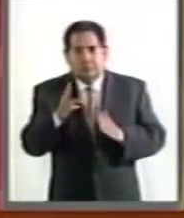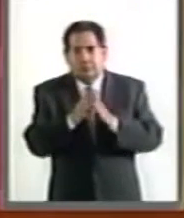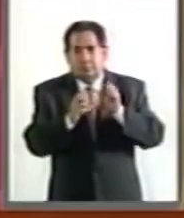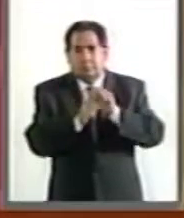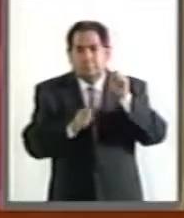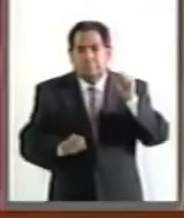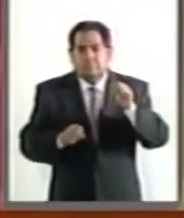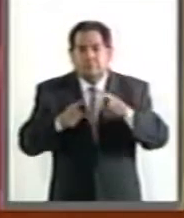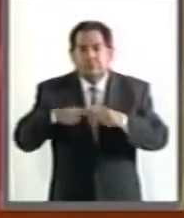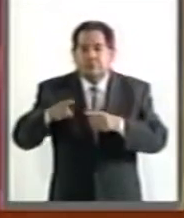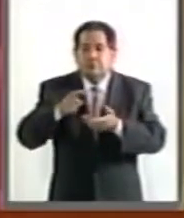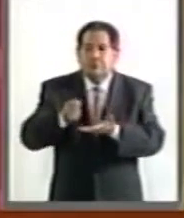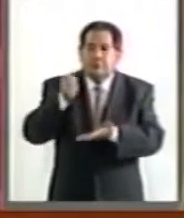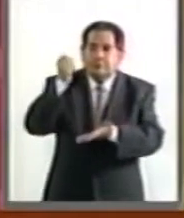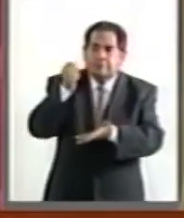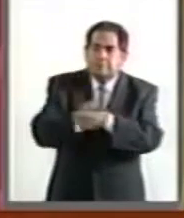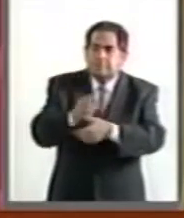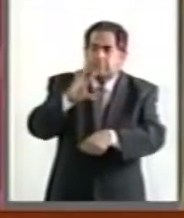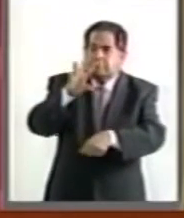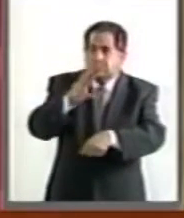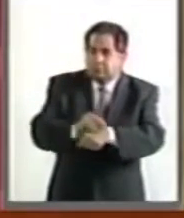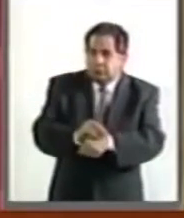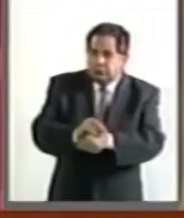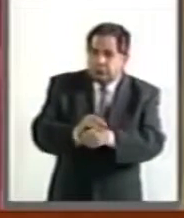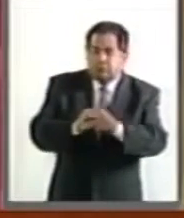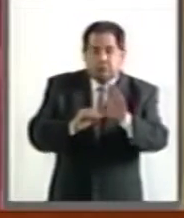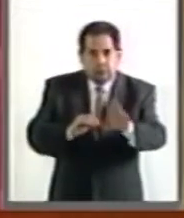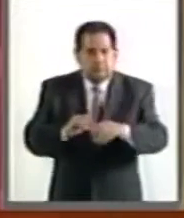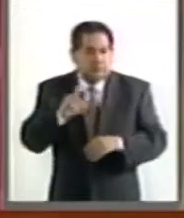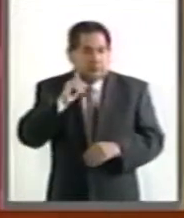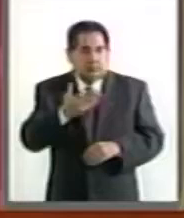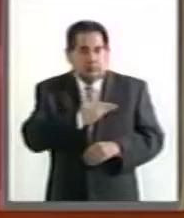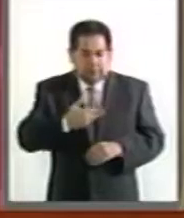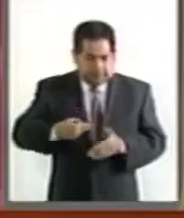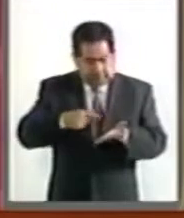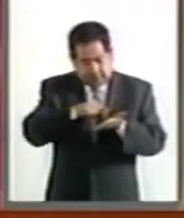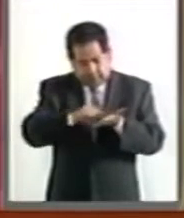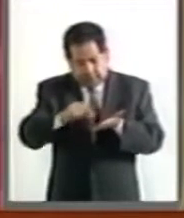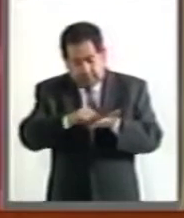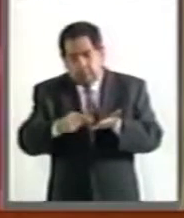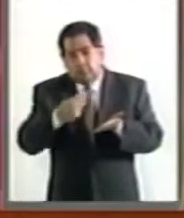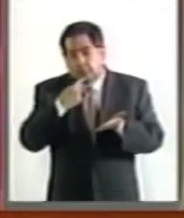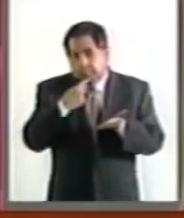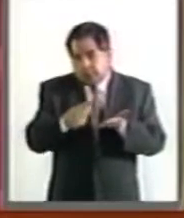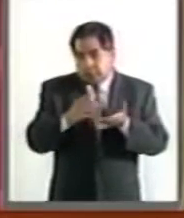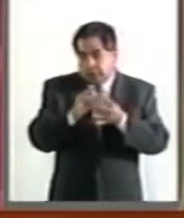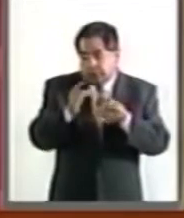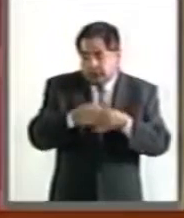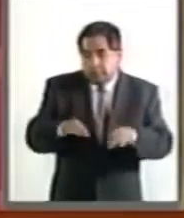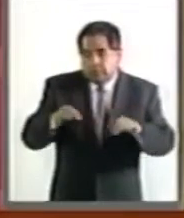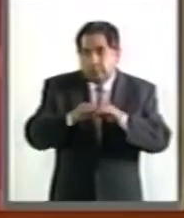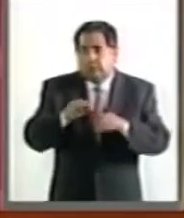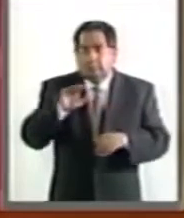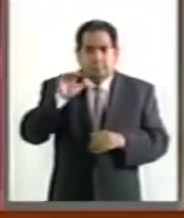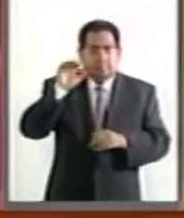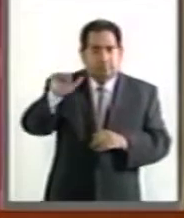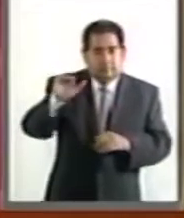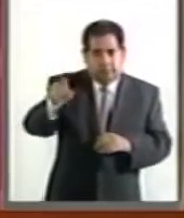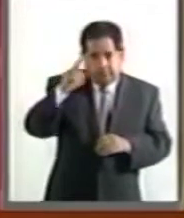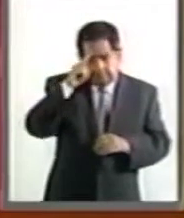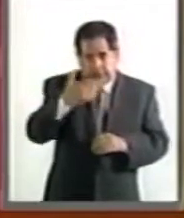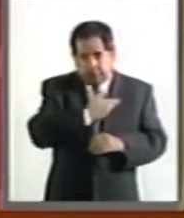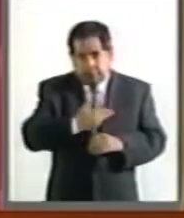Constitución, aprueba. De tal manera, presidenta, que el punto de acuerdo, donde reitera el exhorto al Ejecutivo